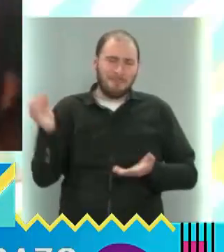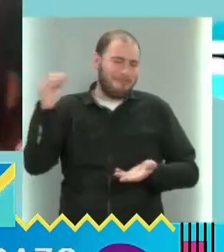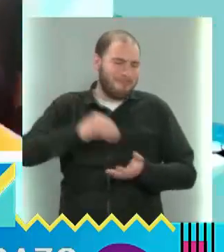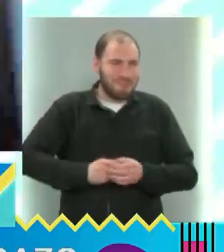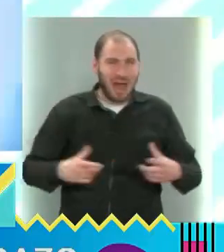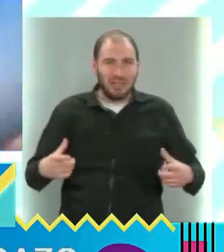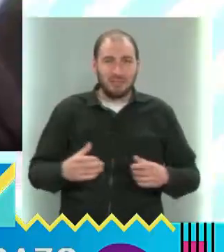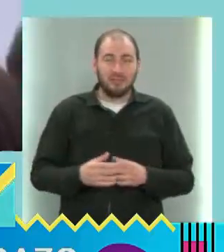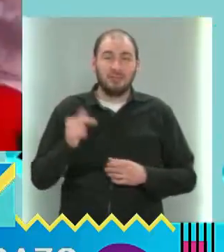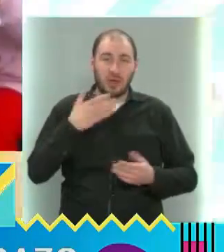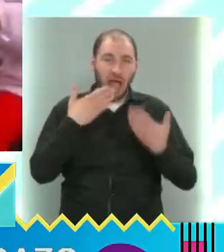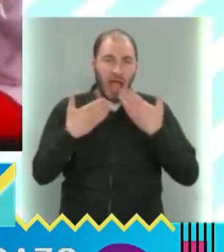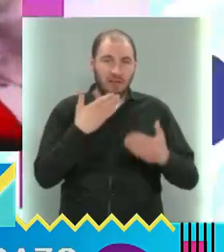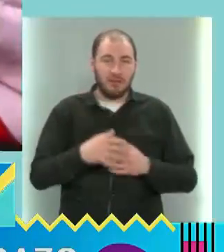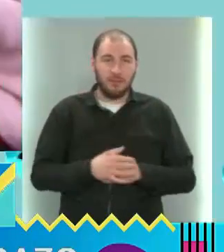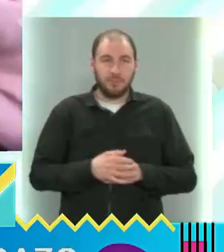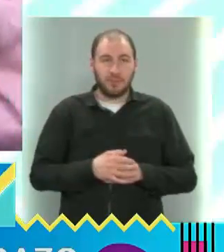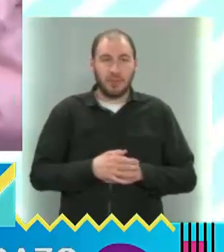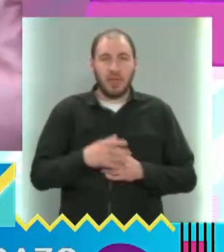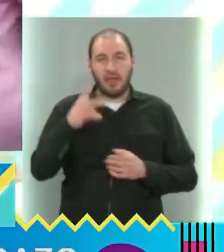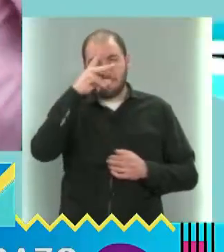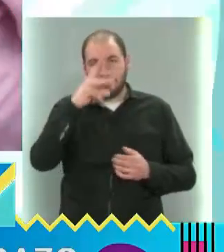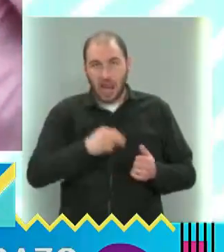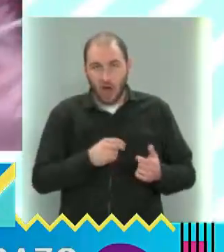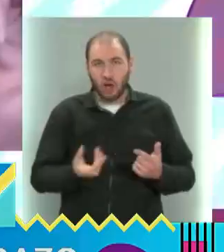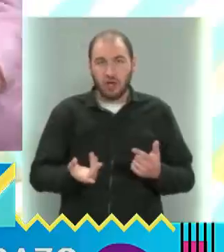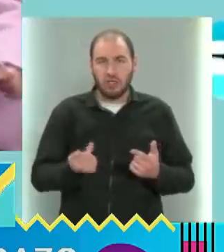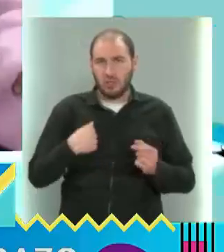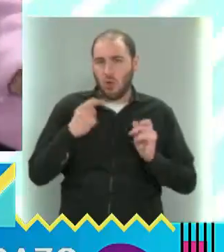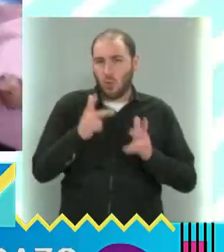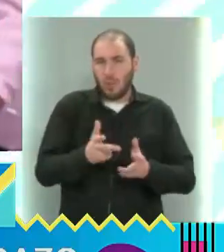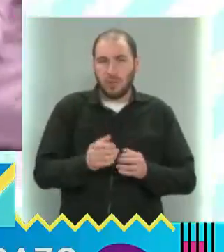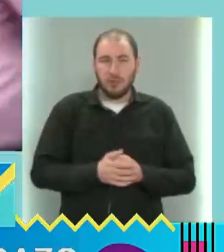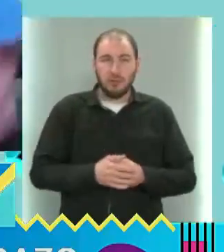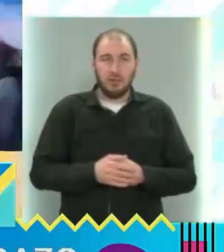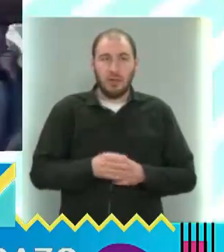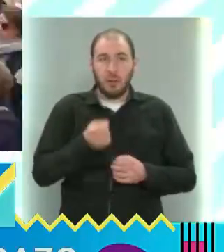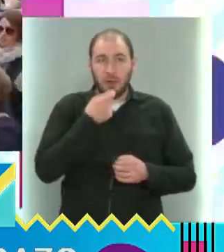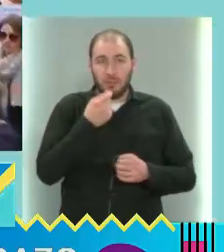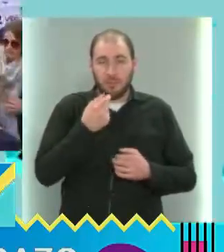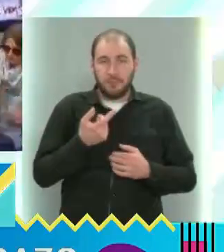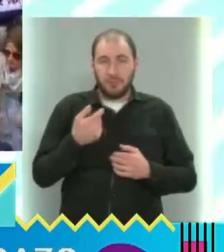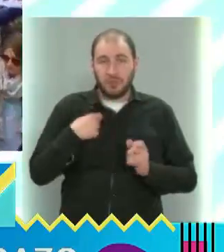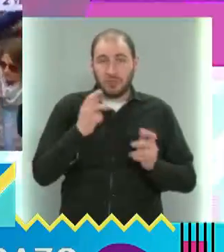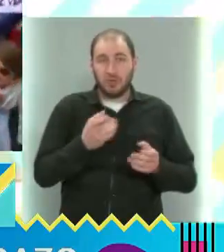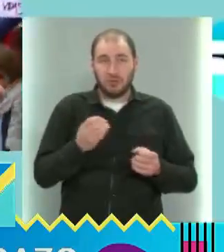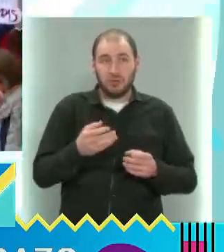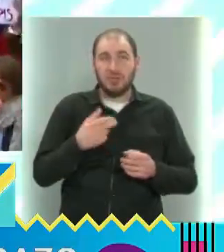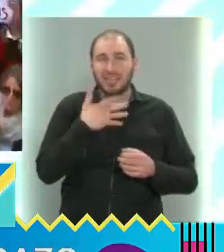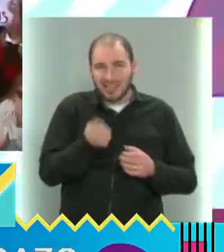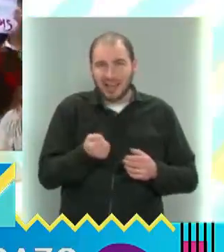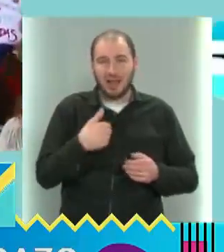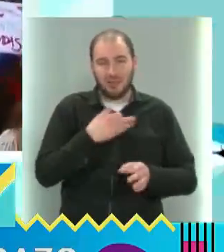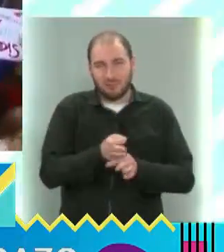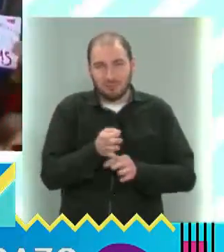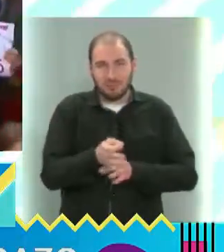más amplio. Ya uno está hablando de valores, o sea, estoy diciéndole, o sea, lo digo porque se lo digo a mi hija,